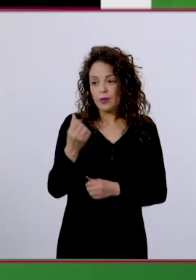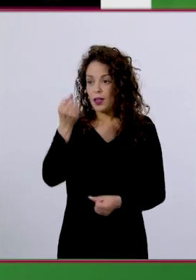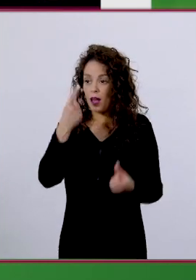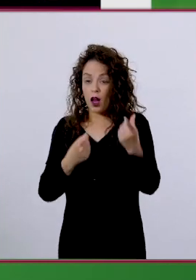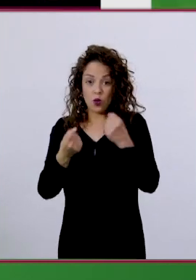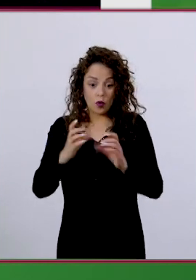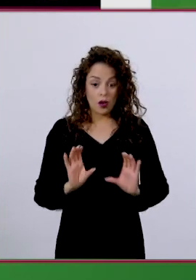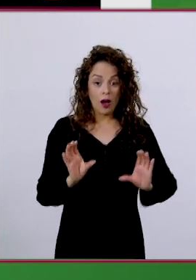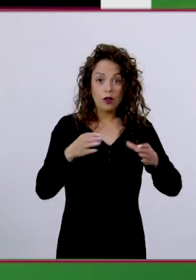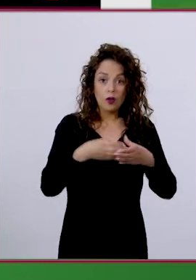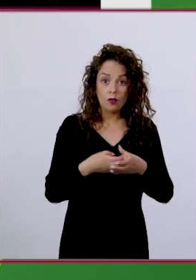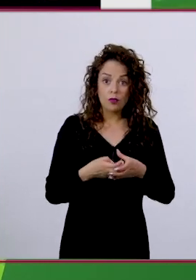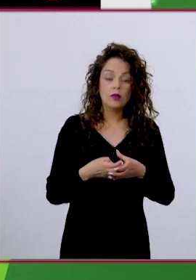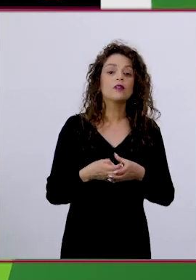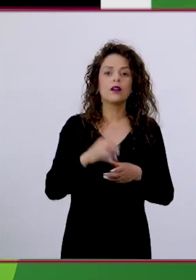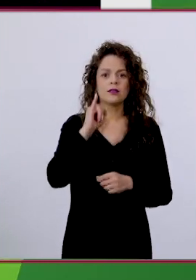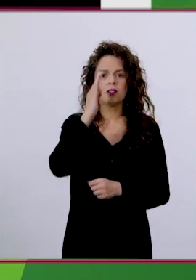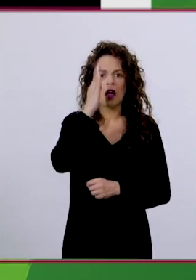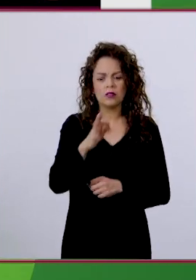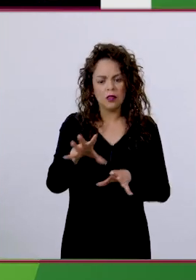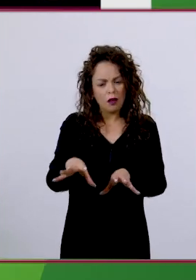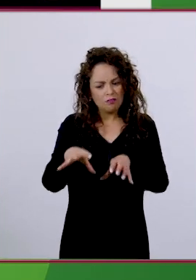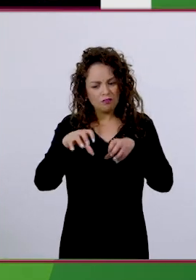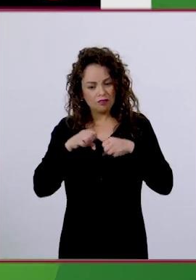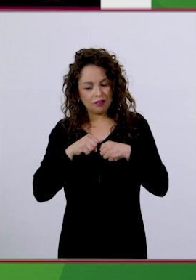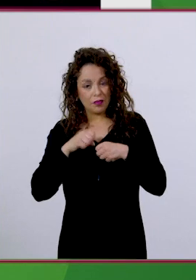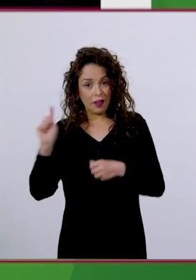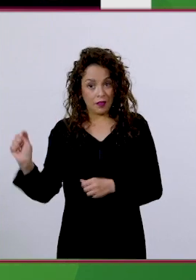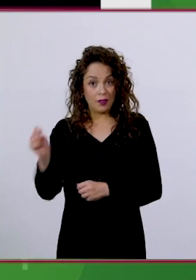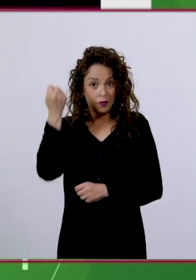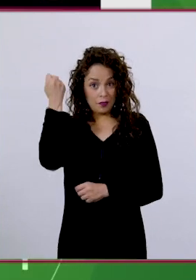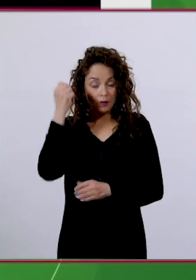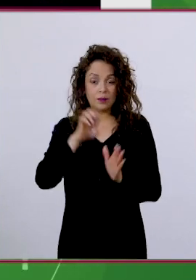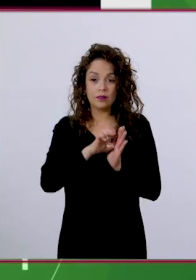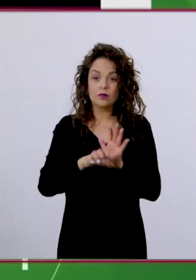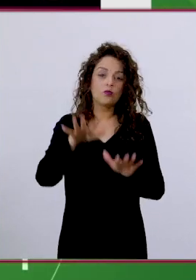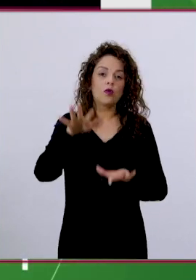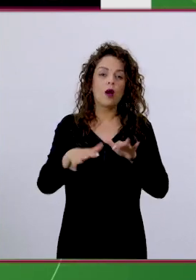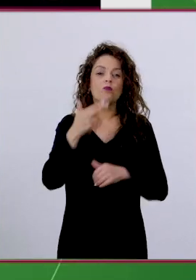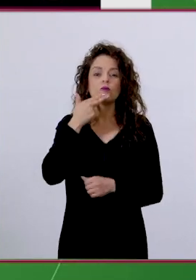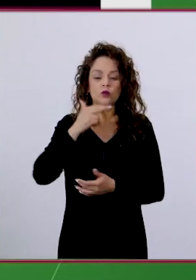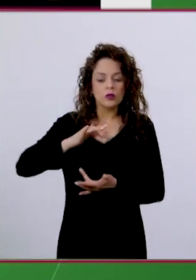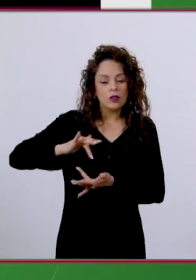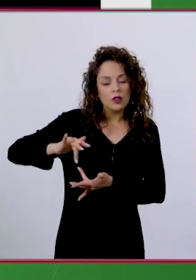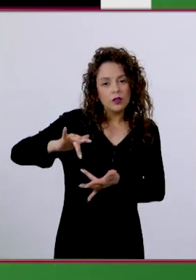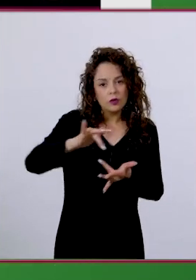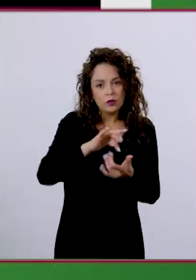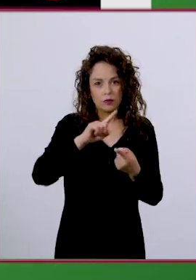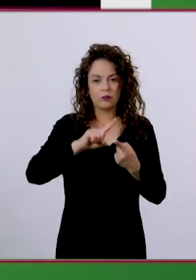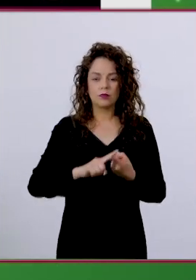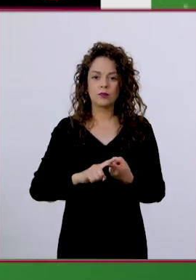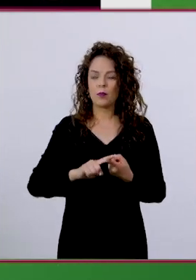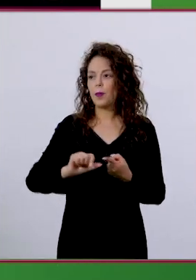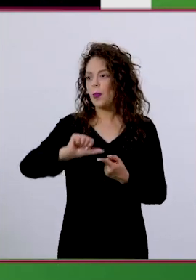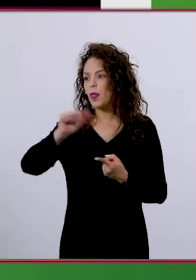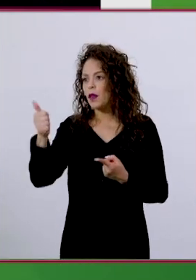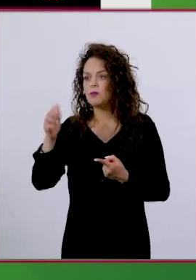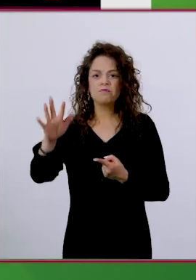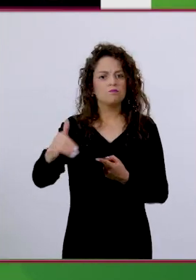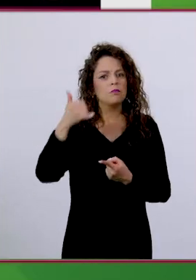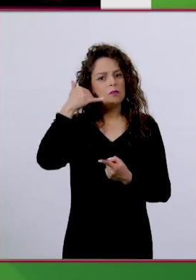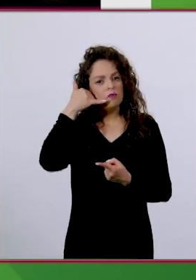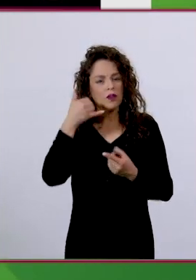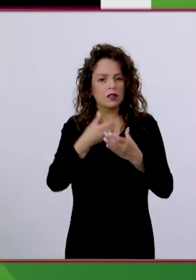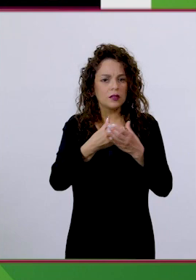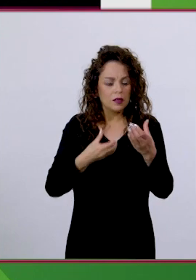logrado apropiarse de las tecnologías. Por ejemplo, algunas usan las redes sociales, otras usan el celular,